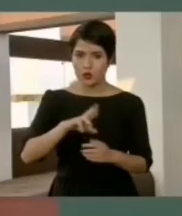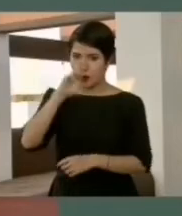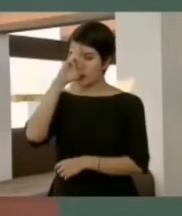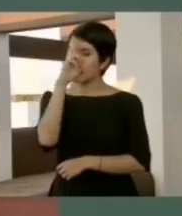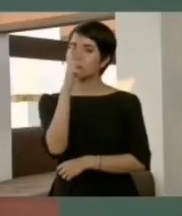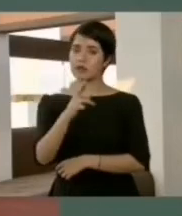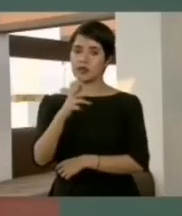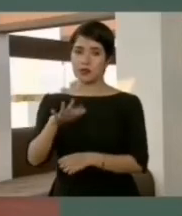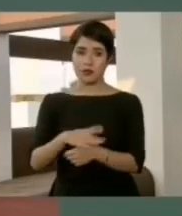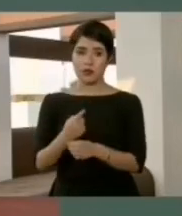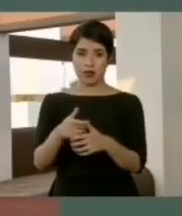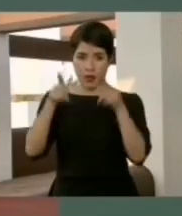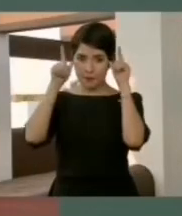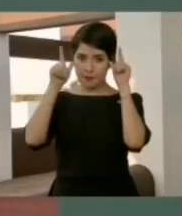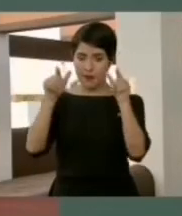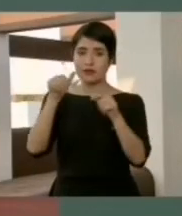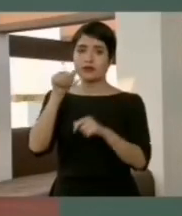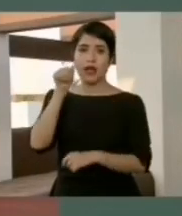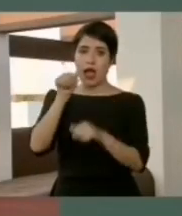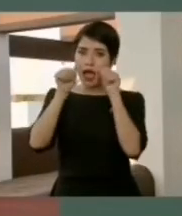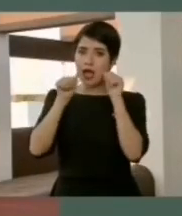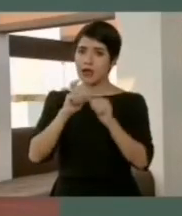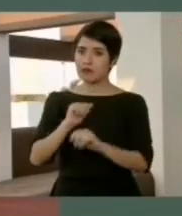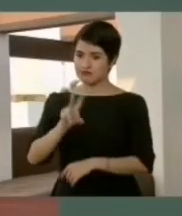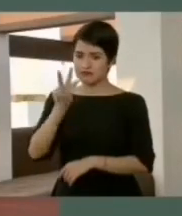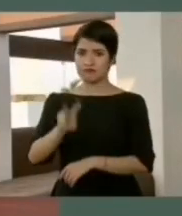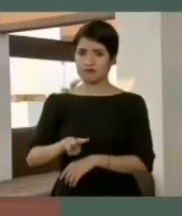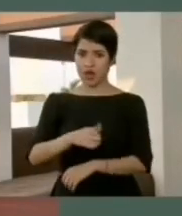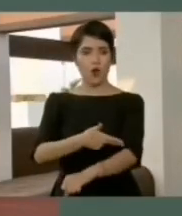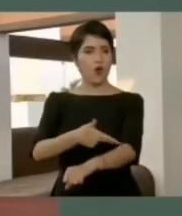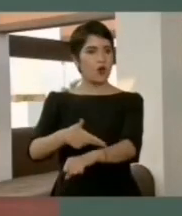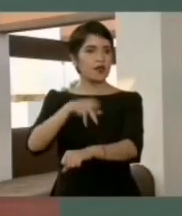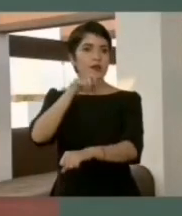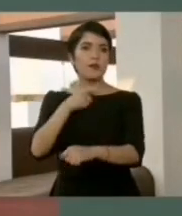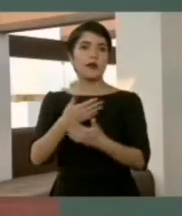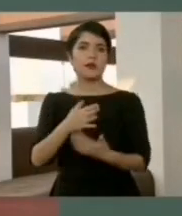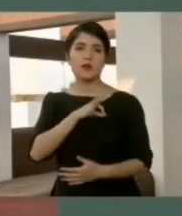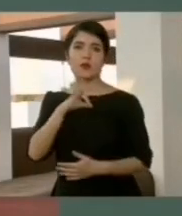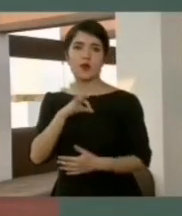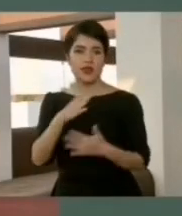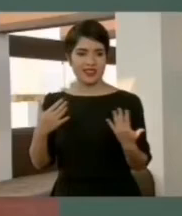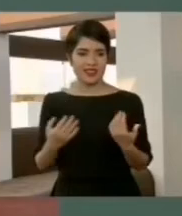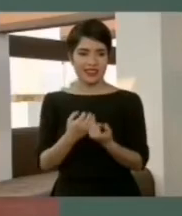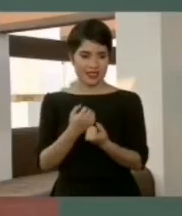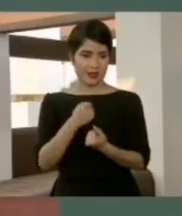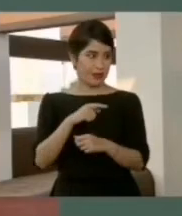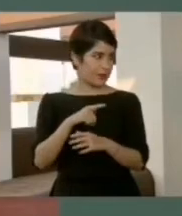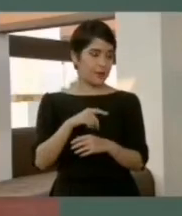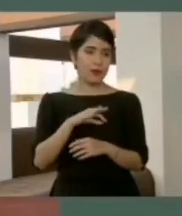tendido con franqueza y que nos proporciona el respaldo político que necesitamos para recuperar el lugar que